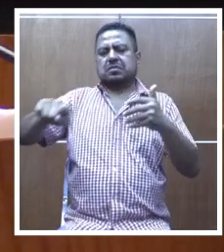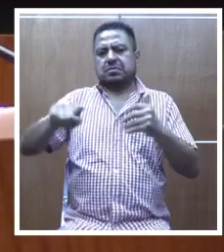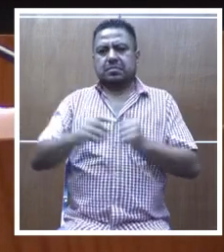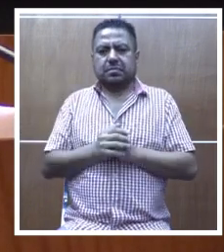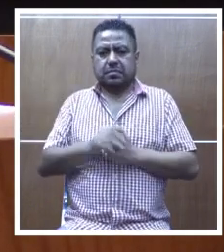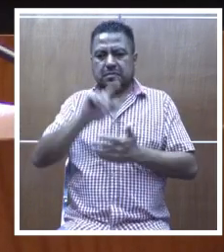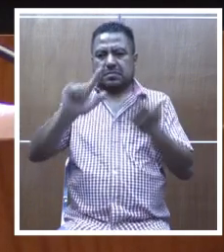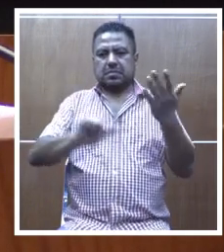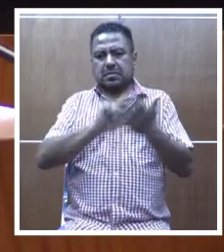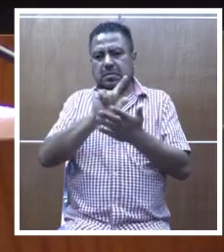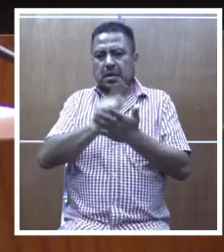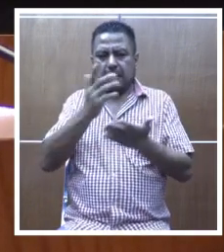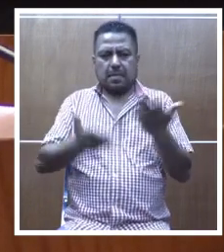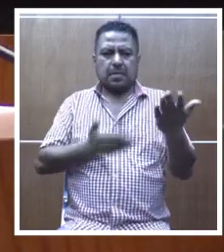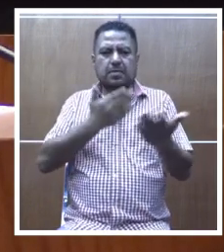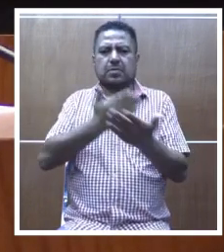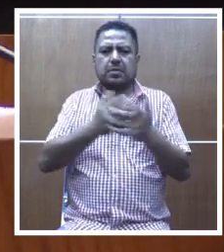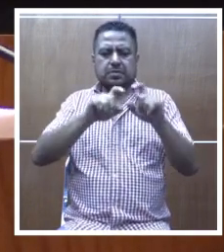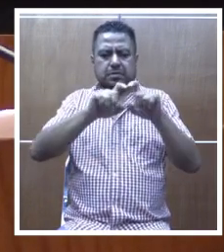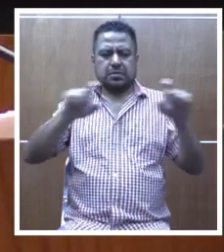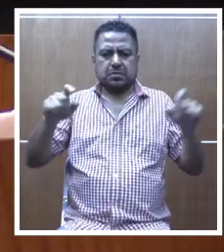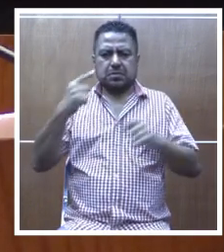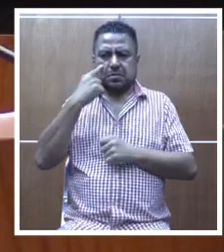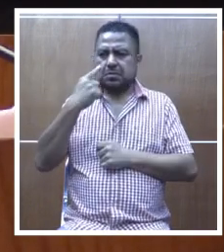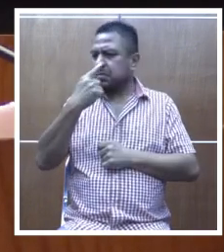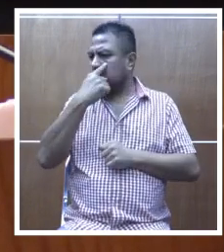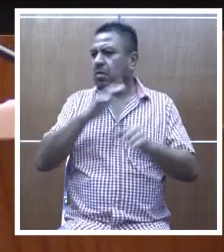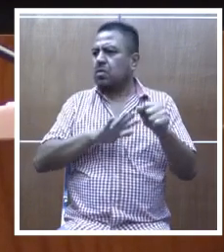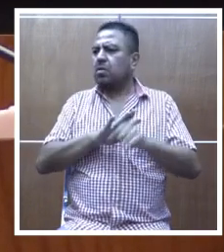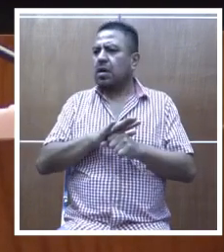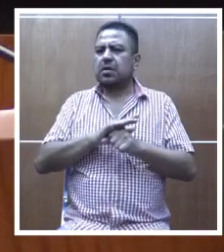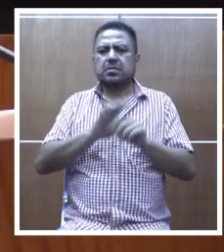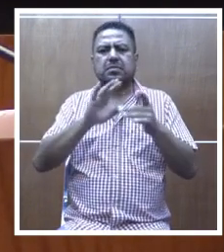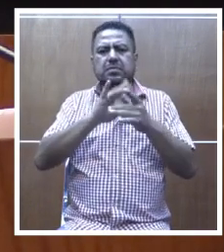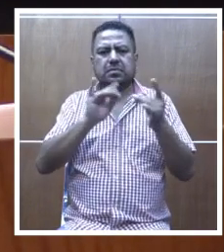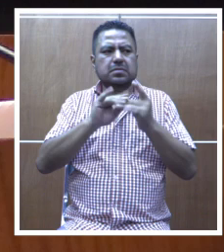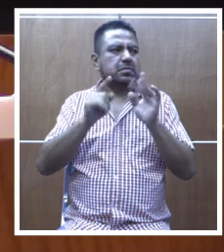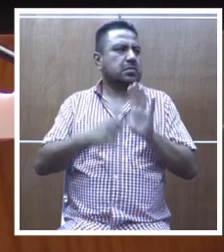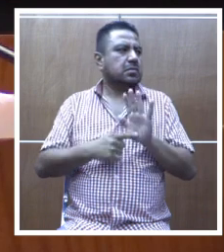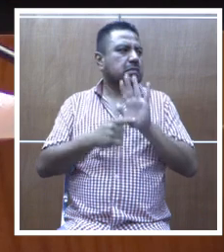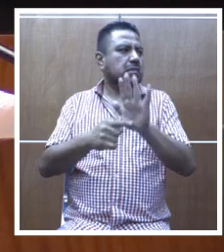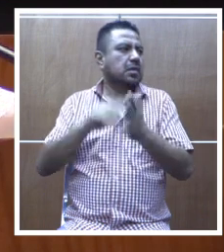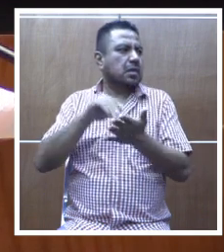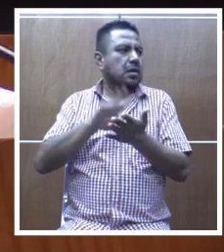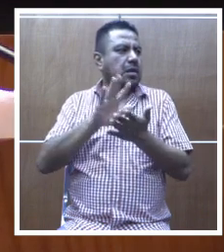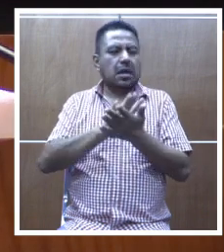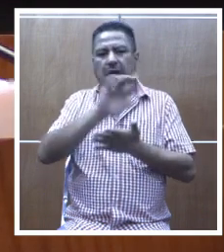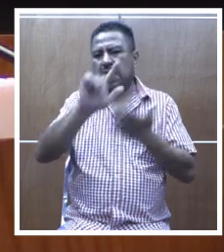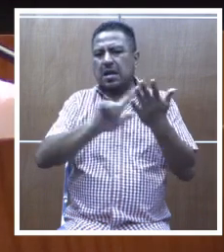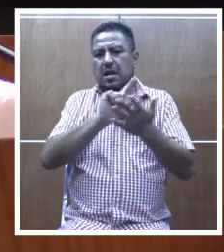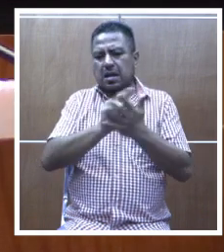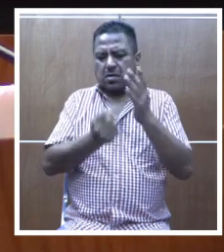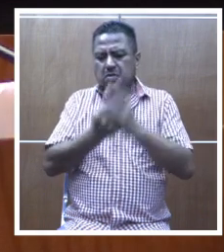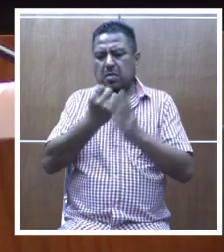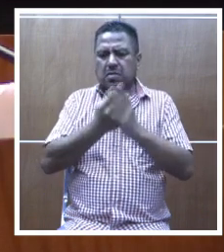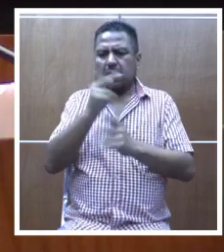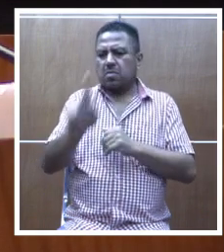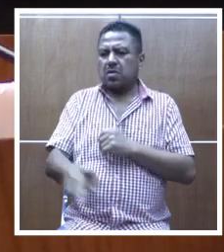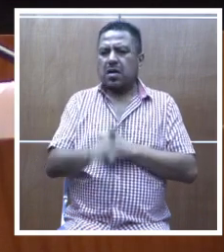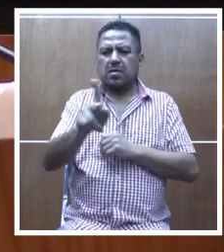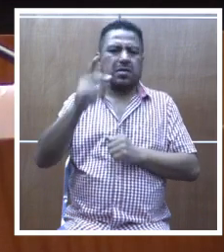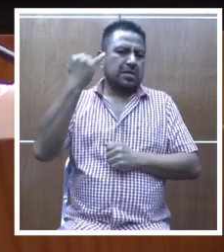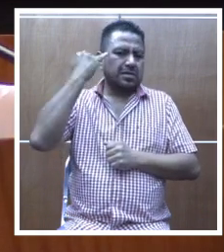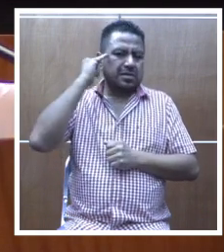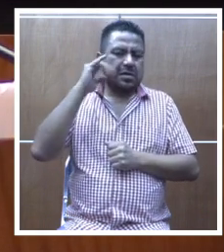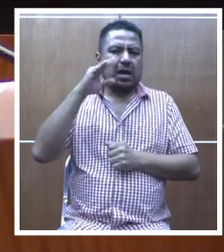la iniciativa se planteó el apartado de considerandos, en donde se exponen los antecedentes de las reformas en relación a los pueblos y comunidades